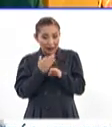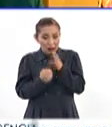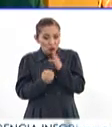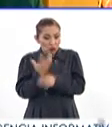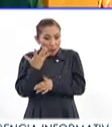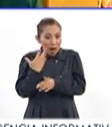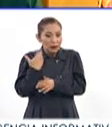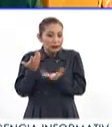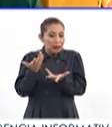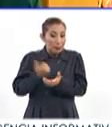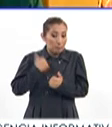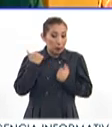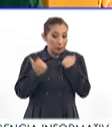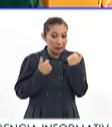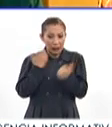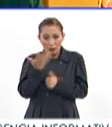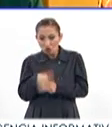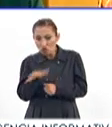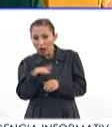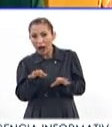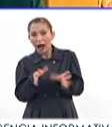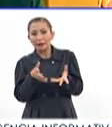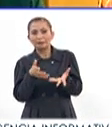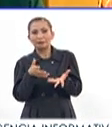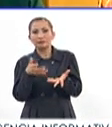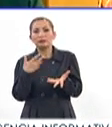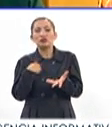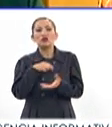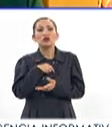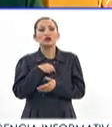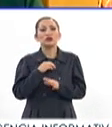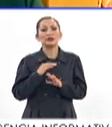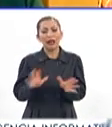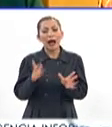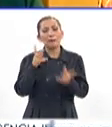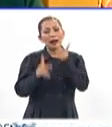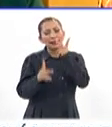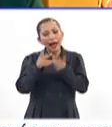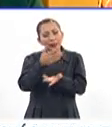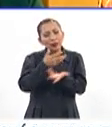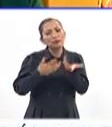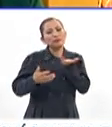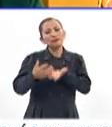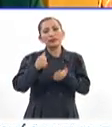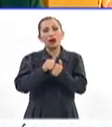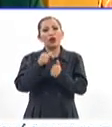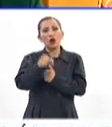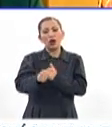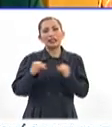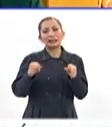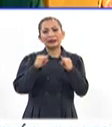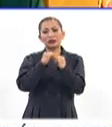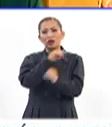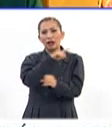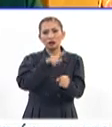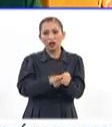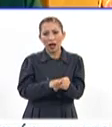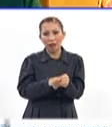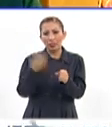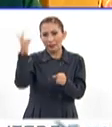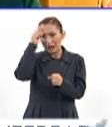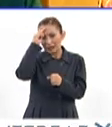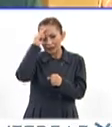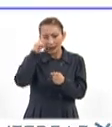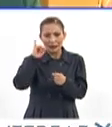nuevas oportunidades, de nuevas búsquedas. Estamos dialogando también con el Instituto Nacional de